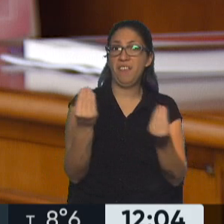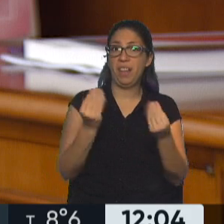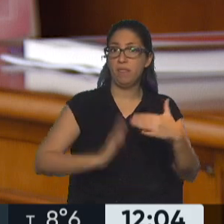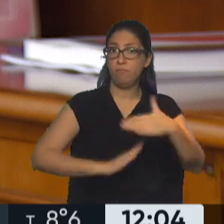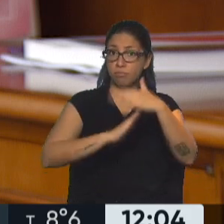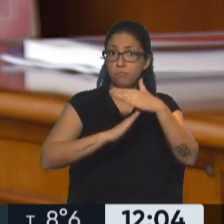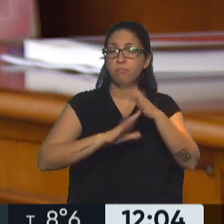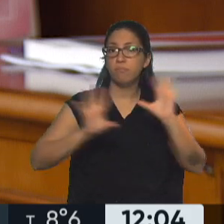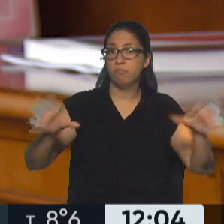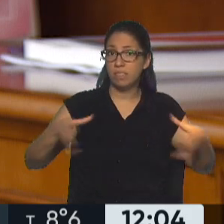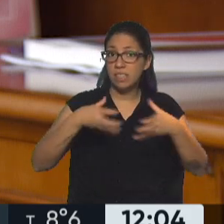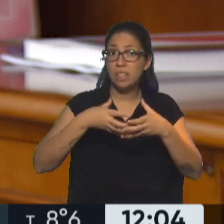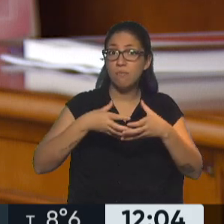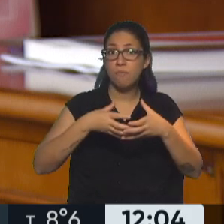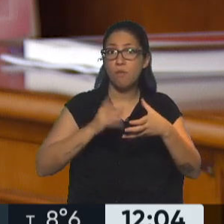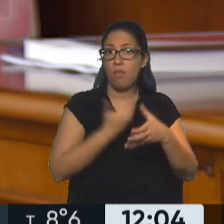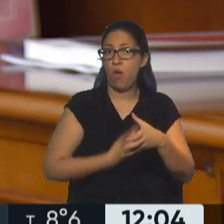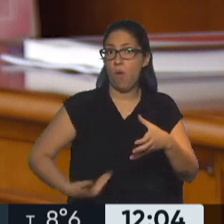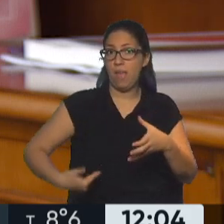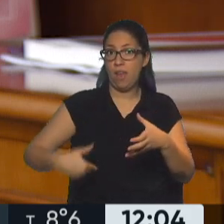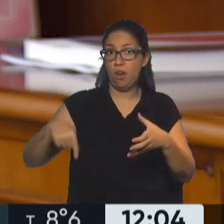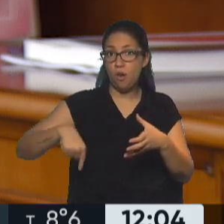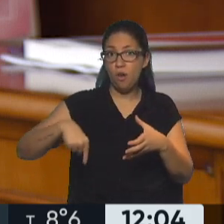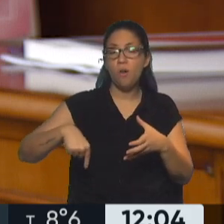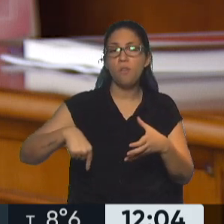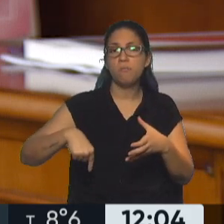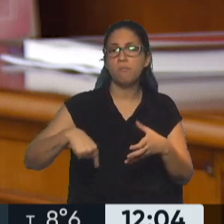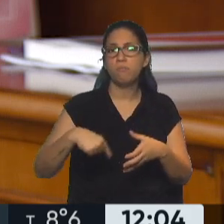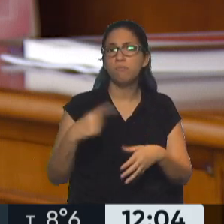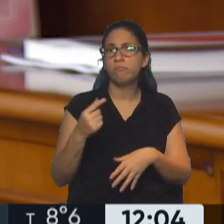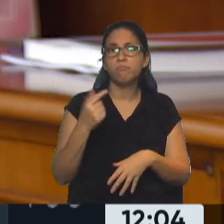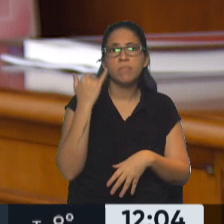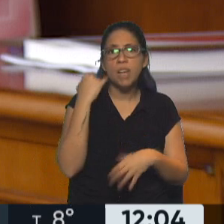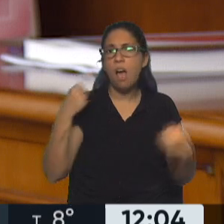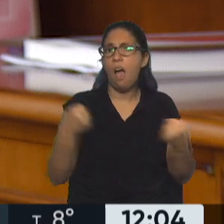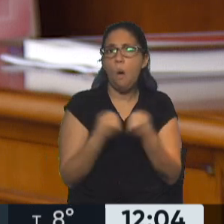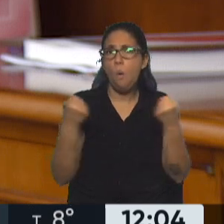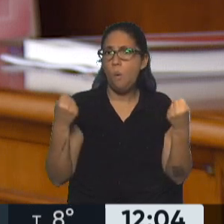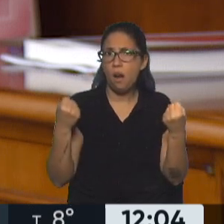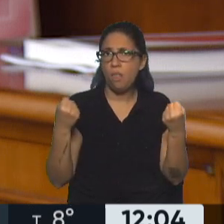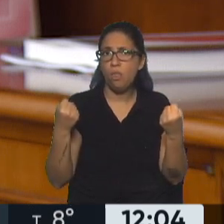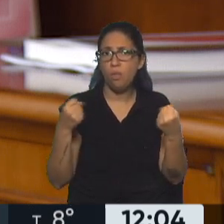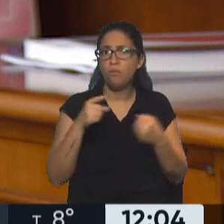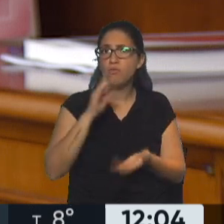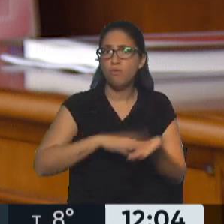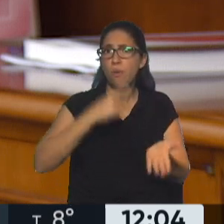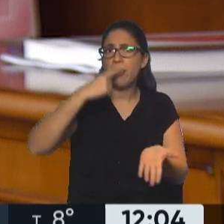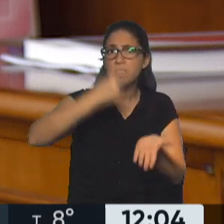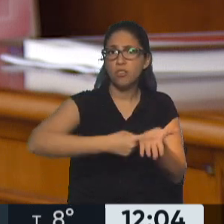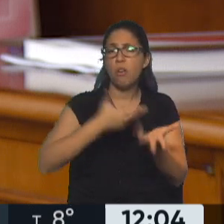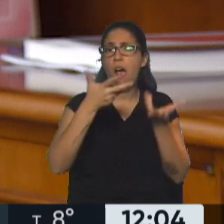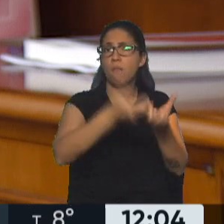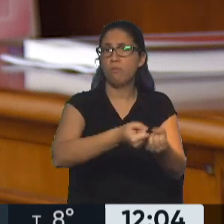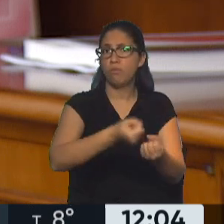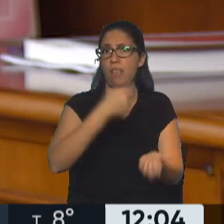la coalición que conforma este gobierno en Argentina tienen el ok, dieron el visto bueno sobre esta medida y apoyan